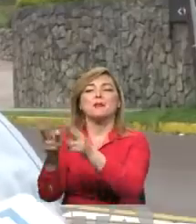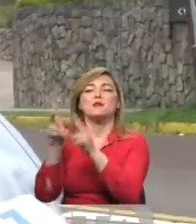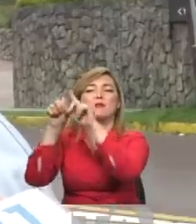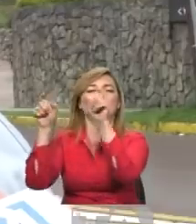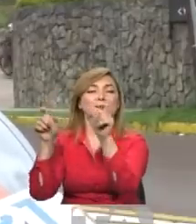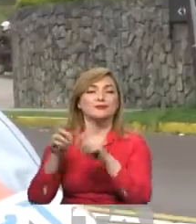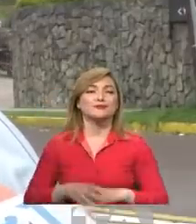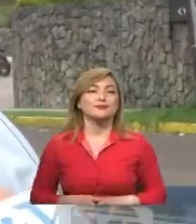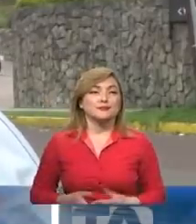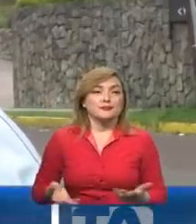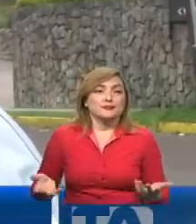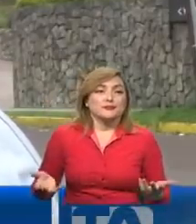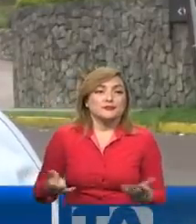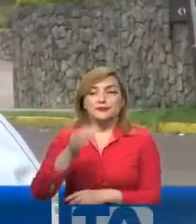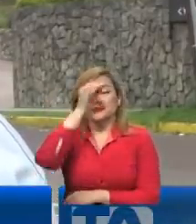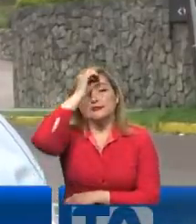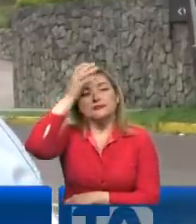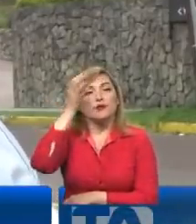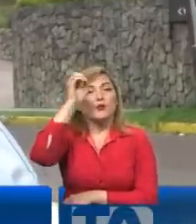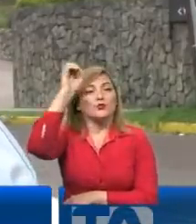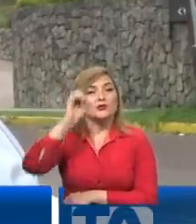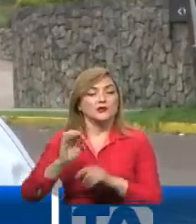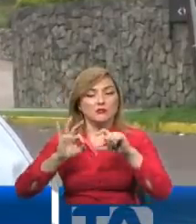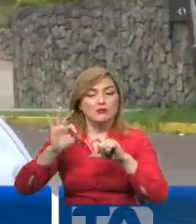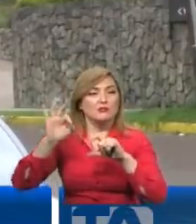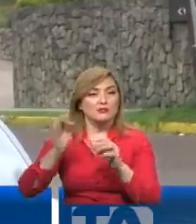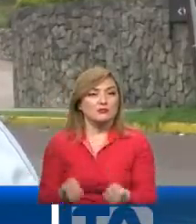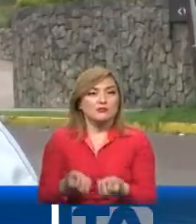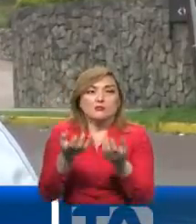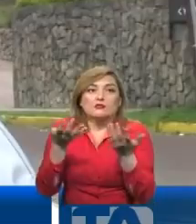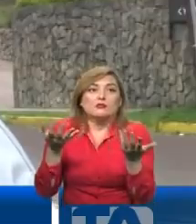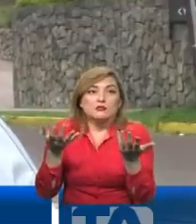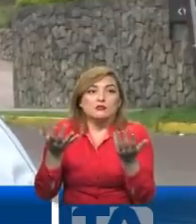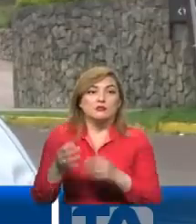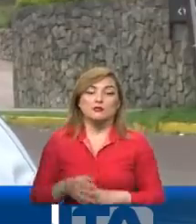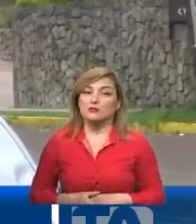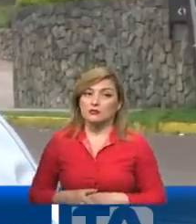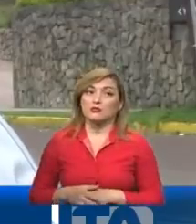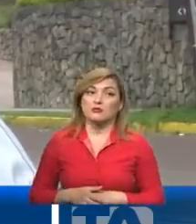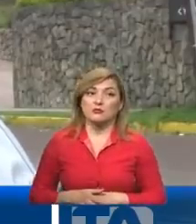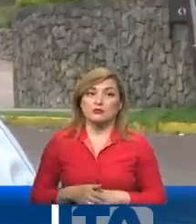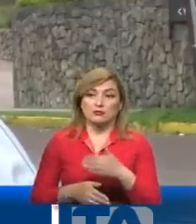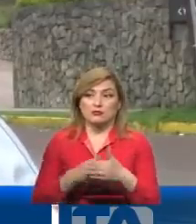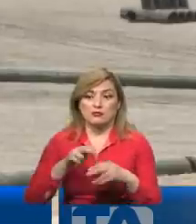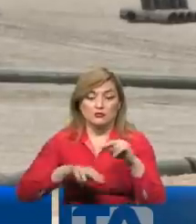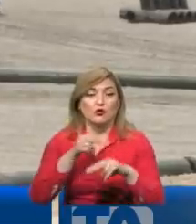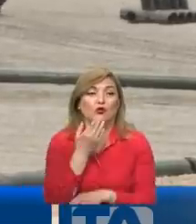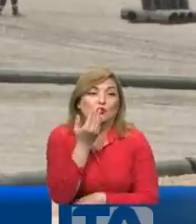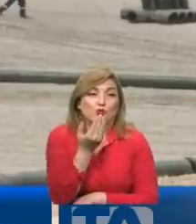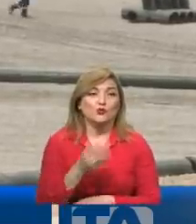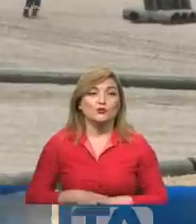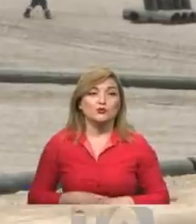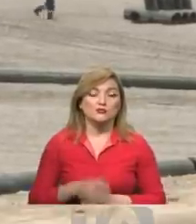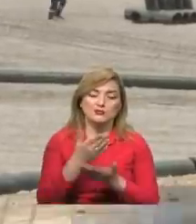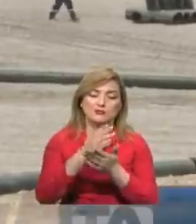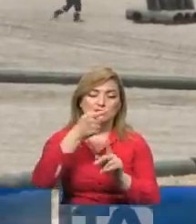empresas, por lo tanto no podemos saber qué porcentaje está de avanzado, qué certezas tenemos de cómo estuvo el proceso constructivo. A mediados